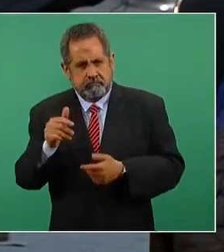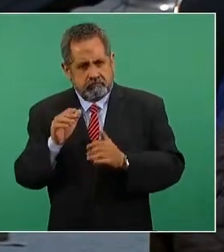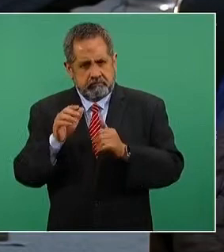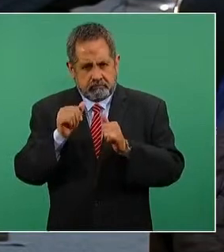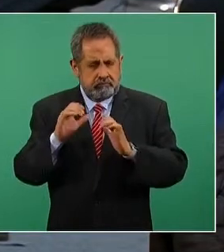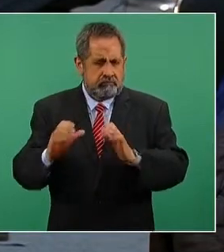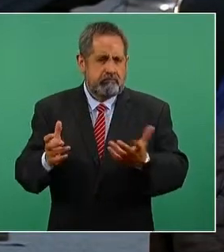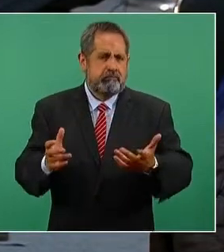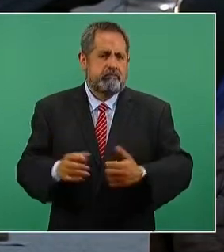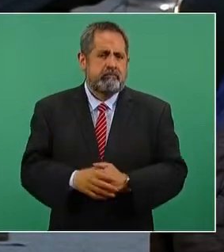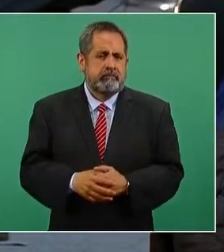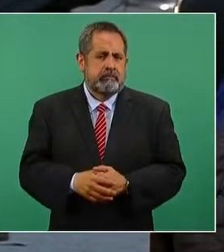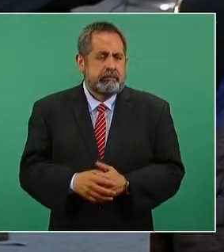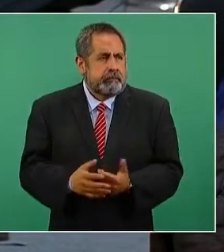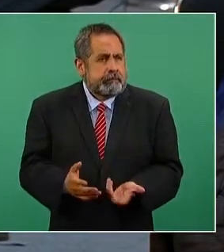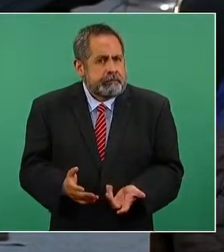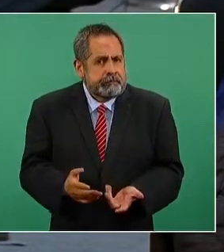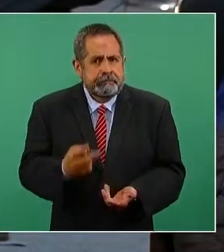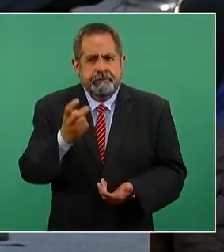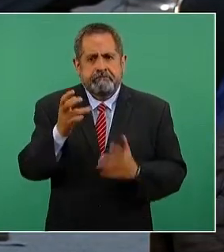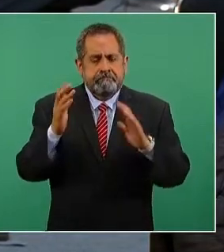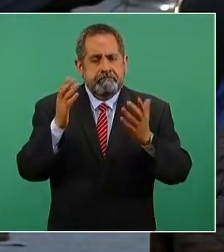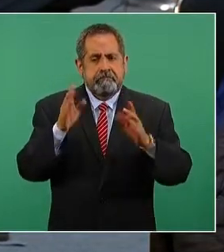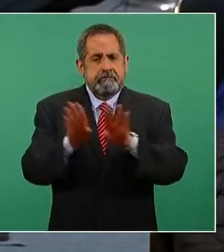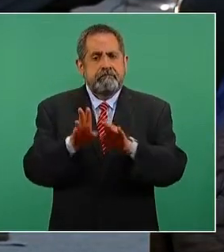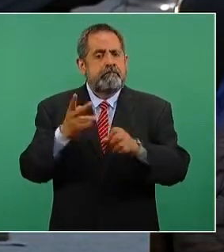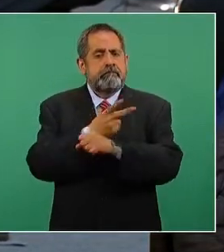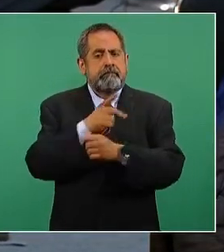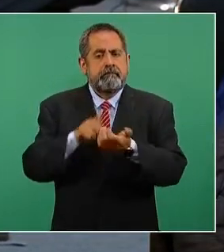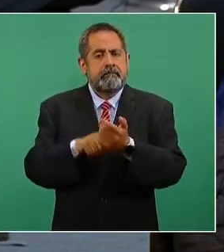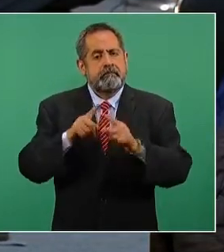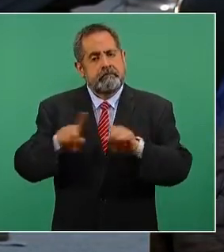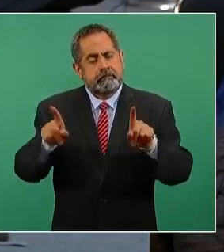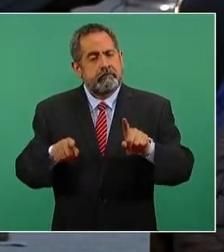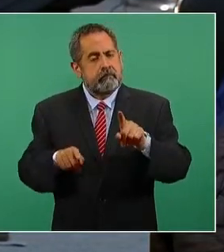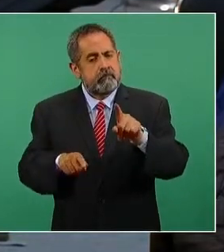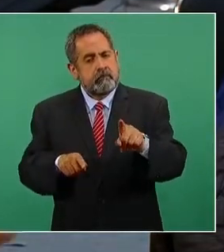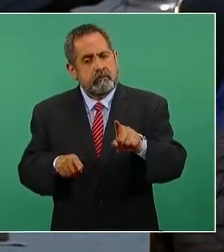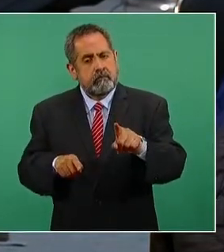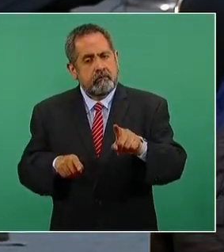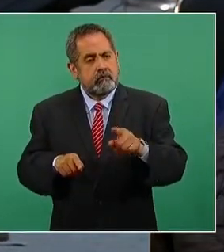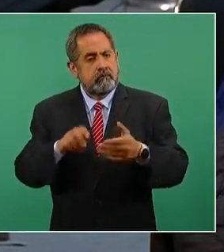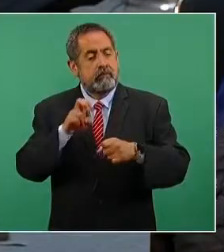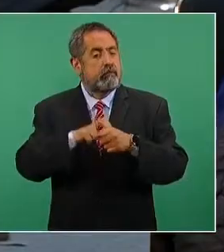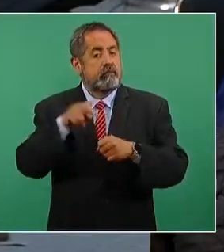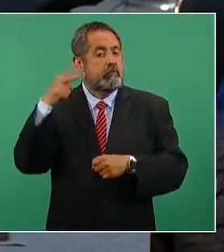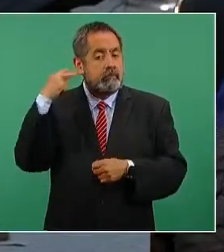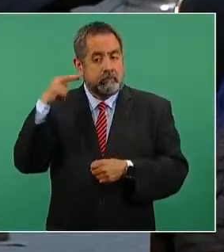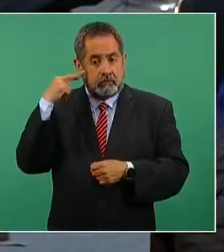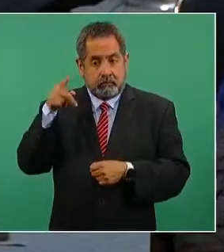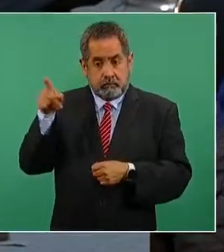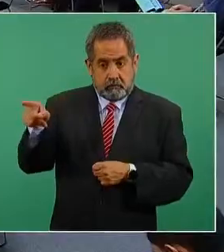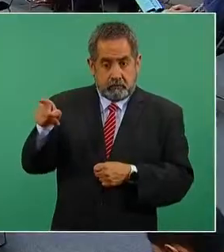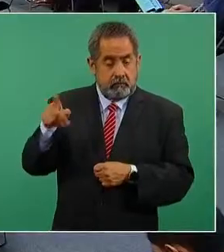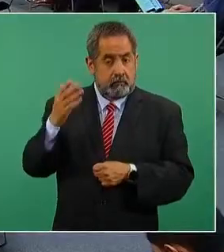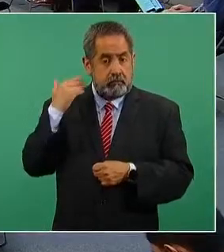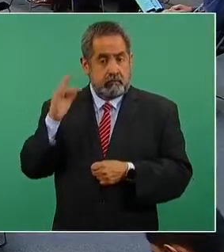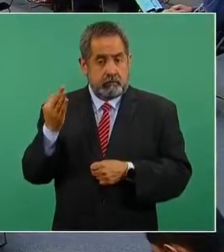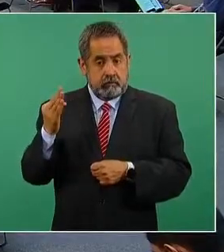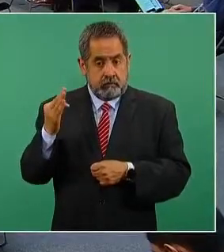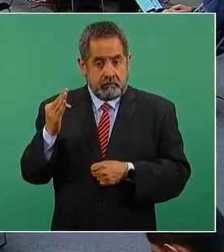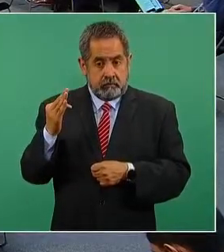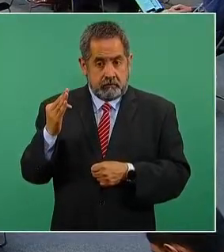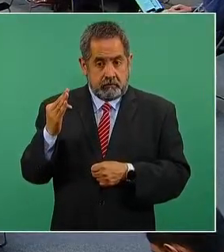presidente. Esto contrasta un poco con lo que pasó en Acayuca, en Veracruz, donde en febrero